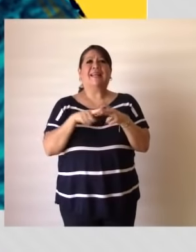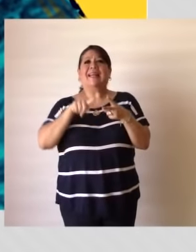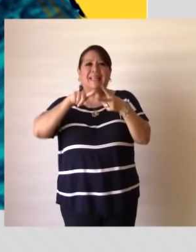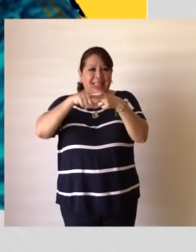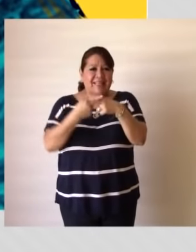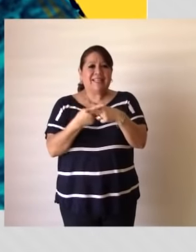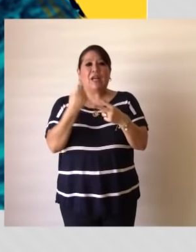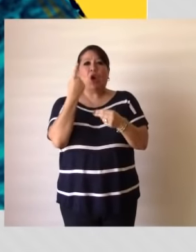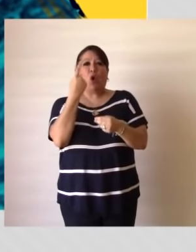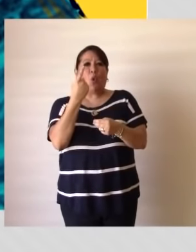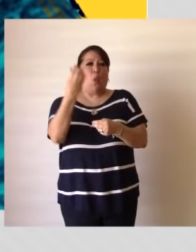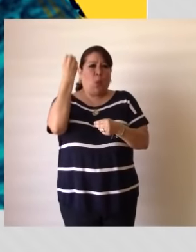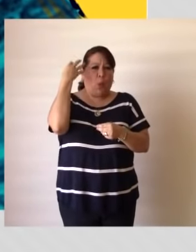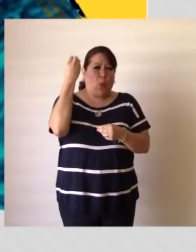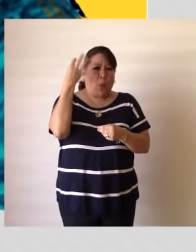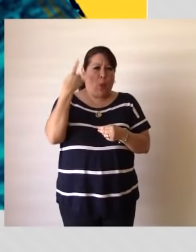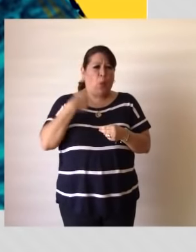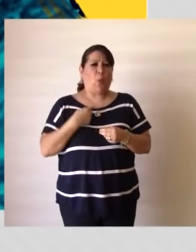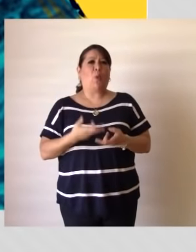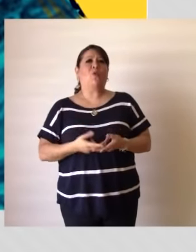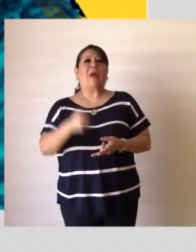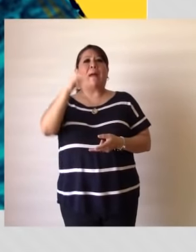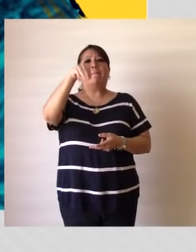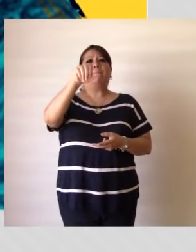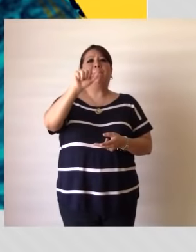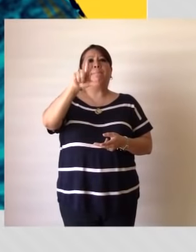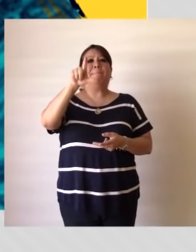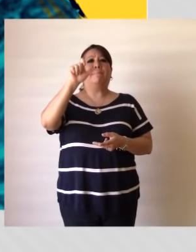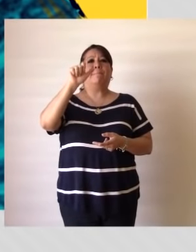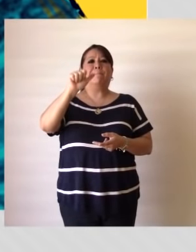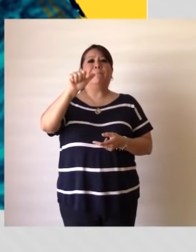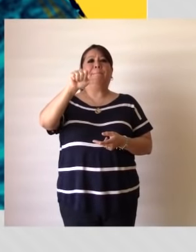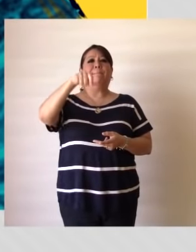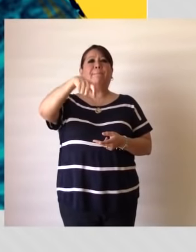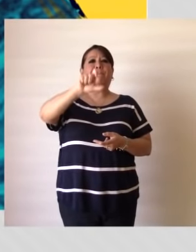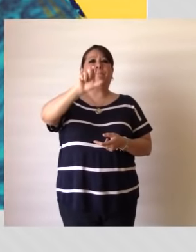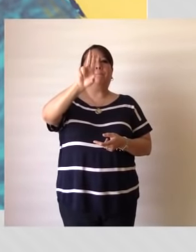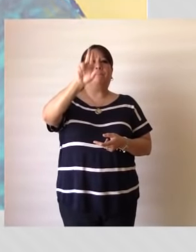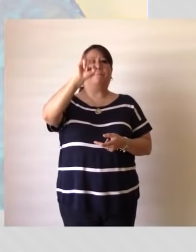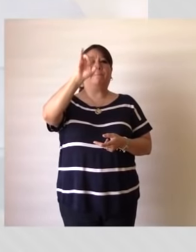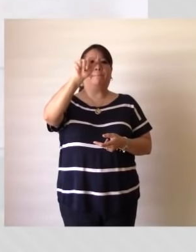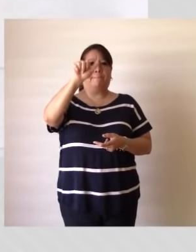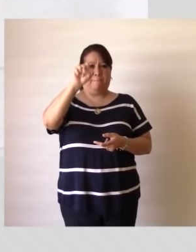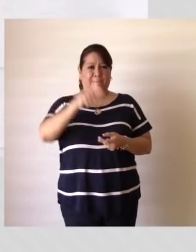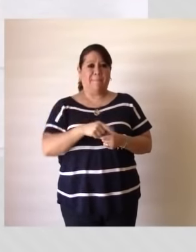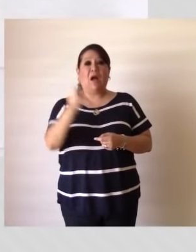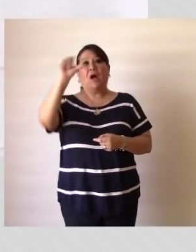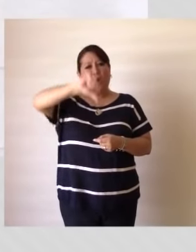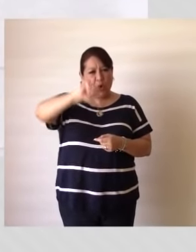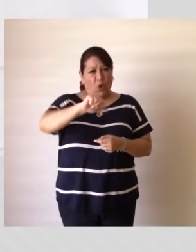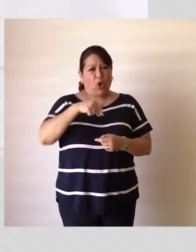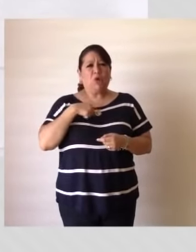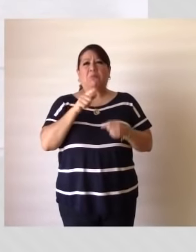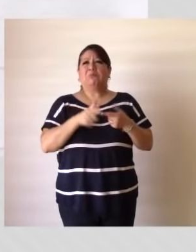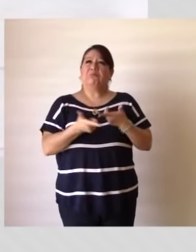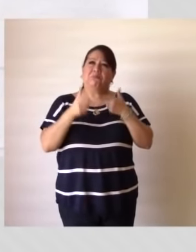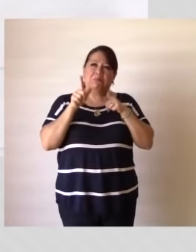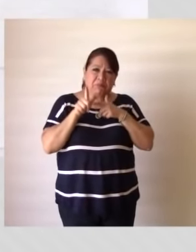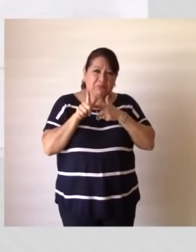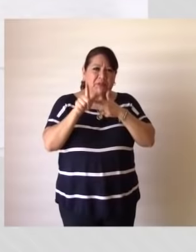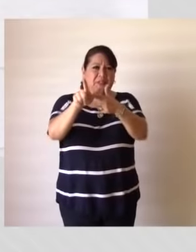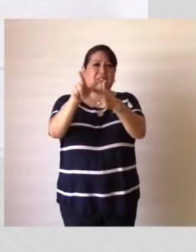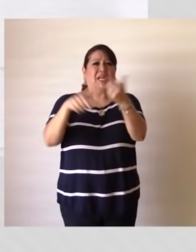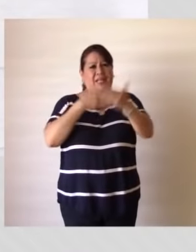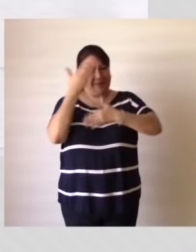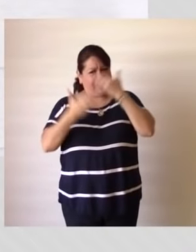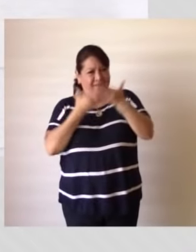mensaje moderno de malaquías el día de hoy seguiremos con nuestro estudio y vamos a llamar a